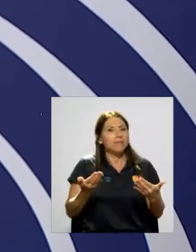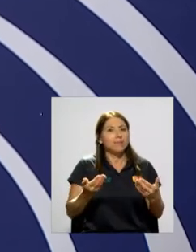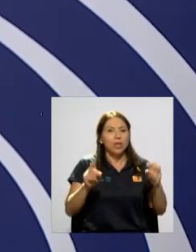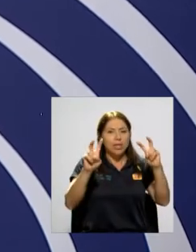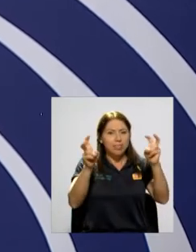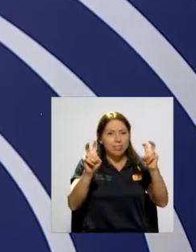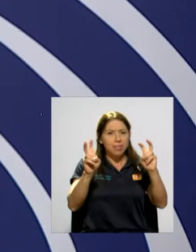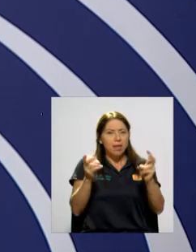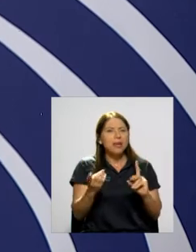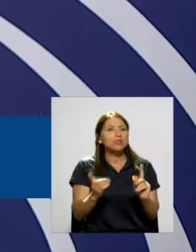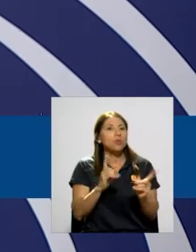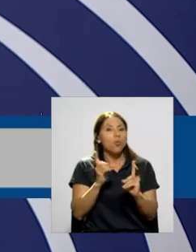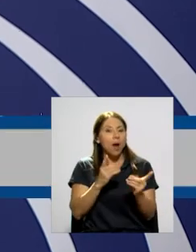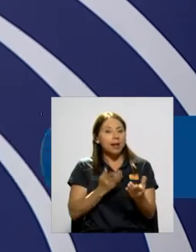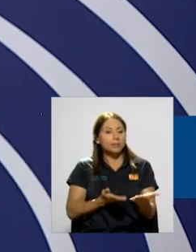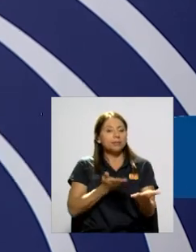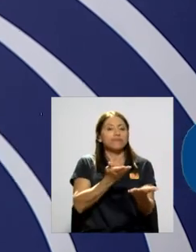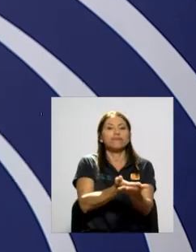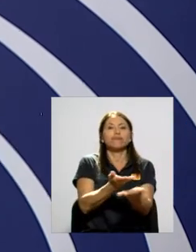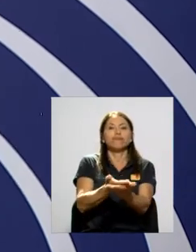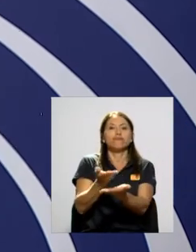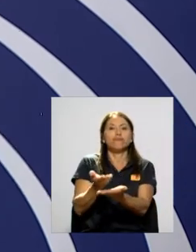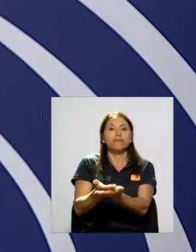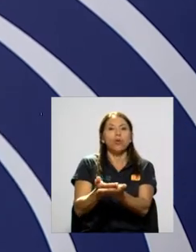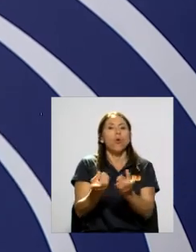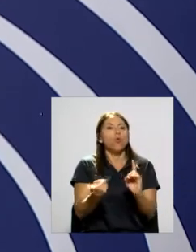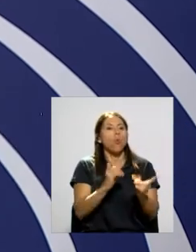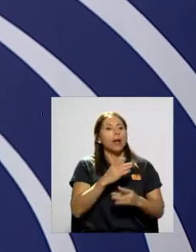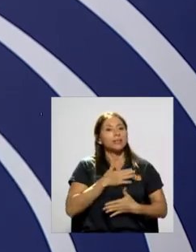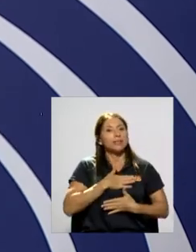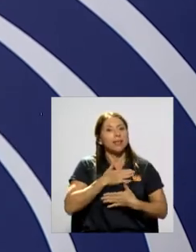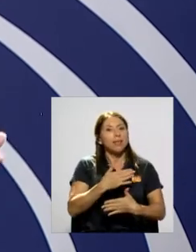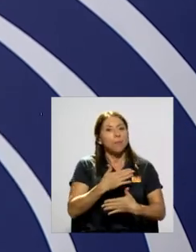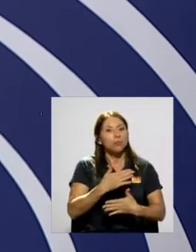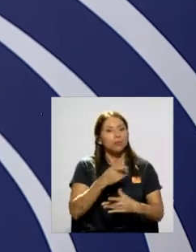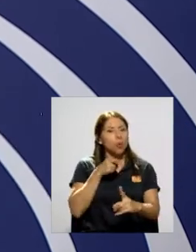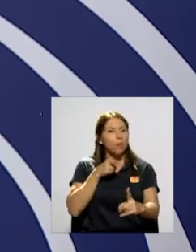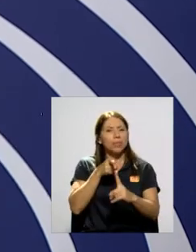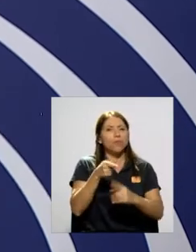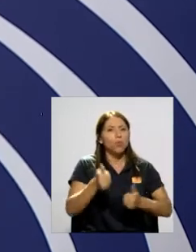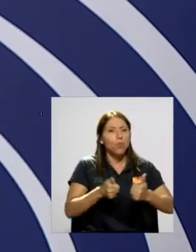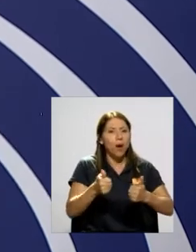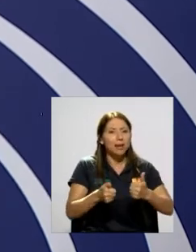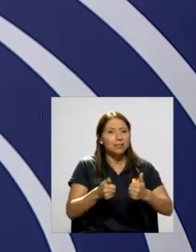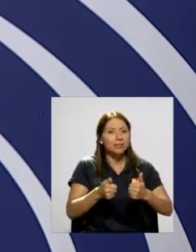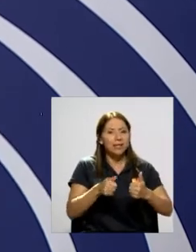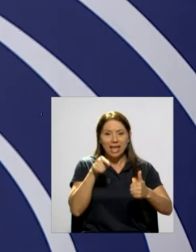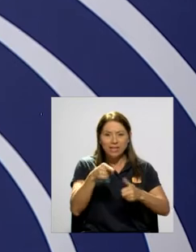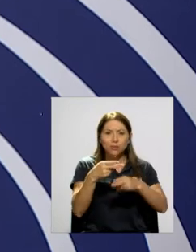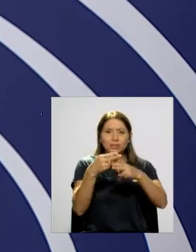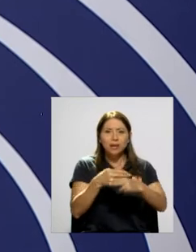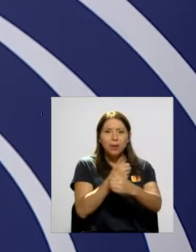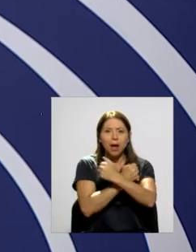mesa? ¿En qué cedemos? ¿Y qué es lo que tenemos como objetivo? ¿Qué significa esto que llaman amor por Costa Rica?